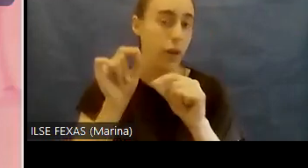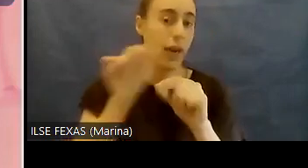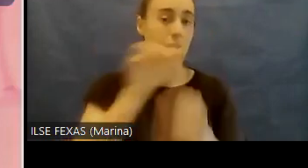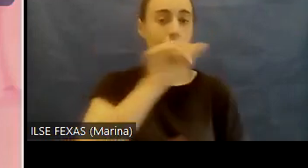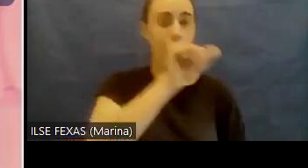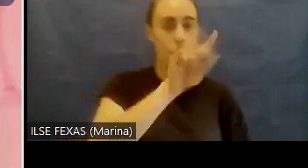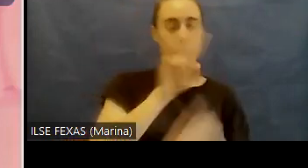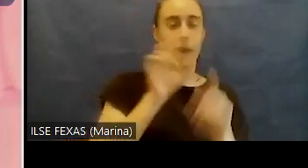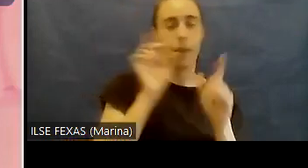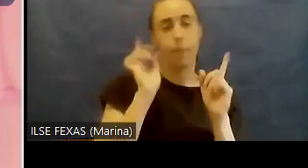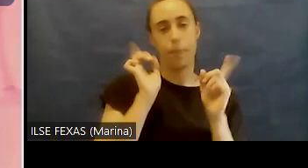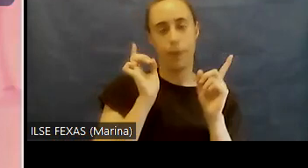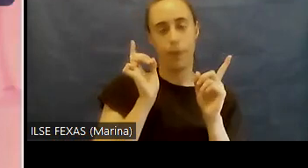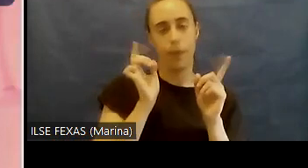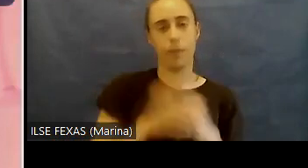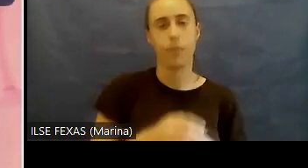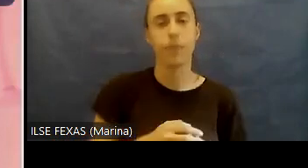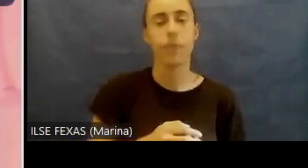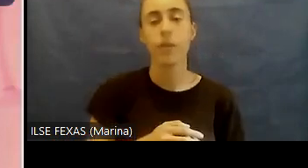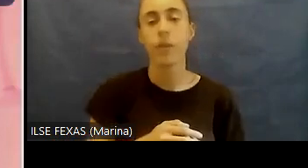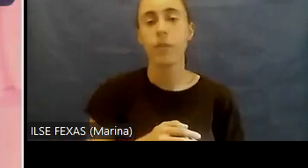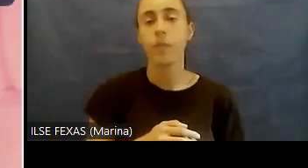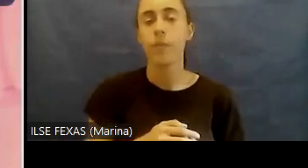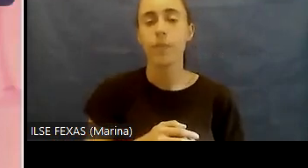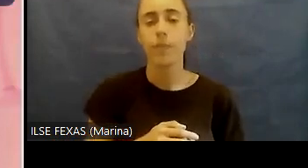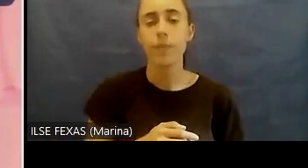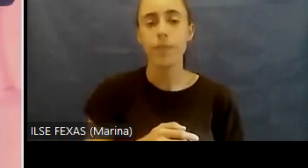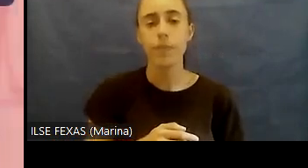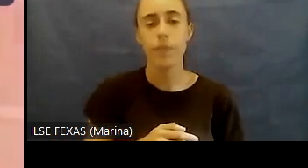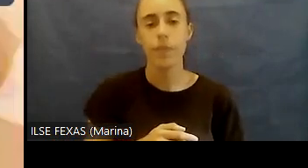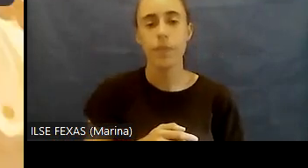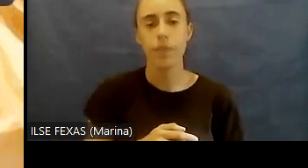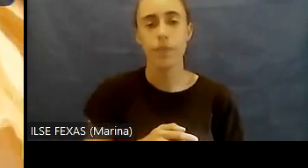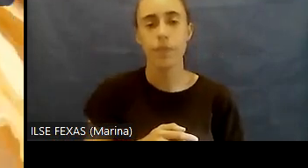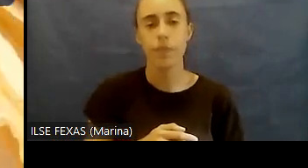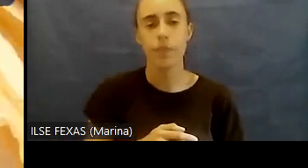podría complicar postquirúrgicamente la intervención.